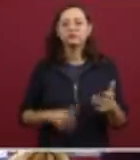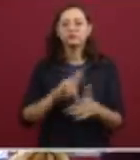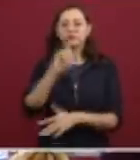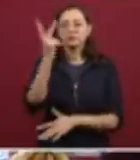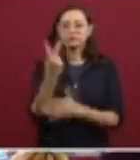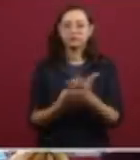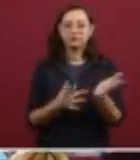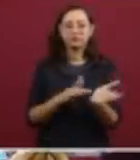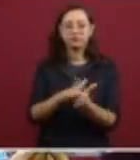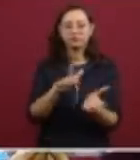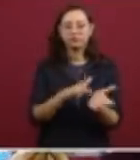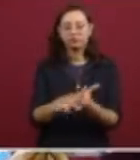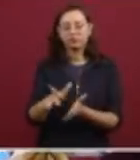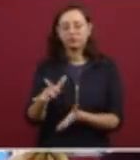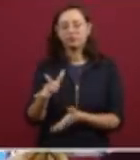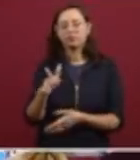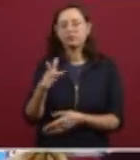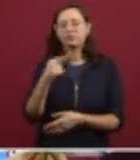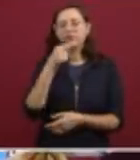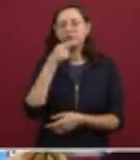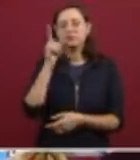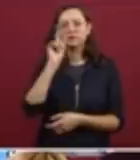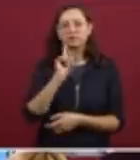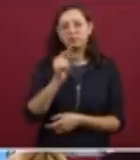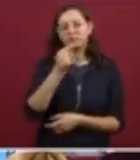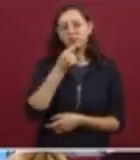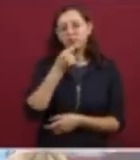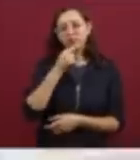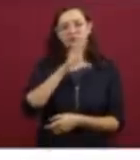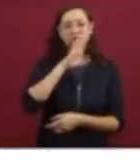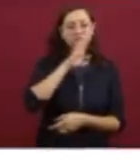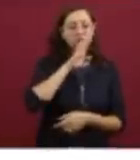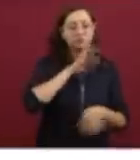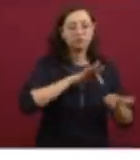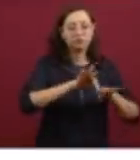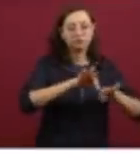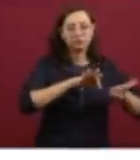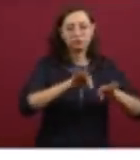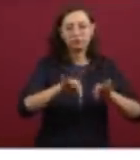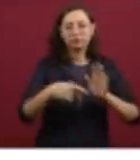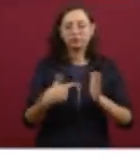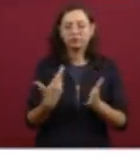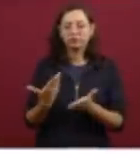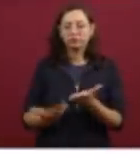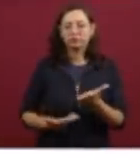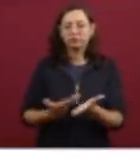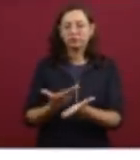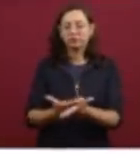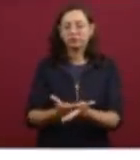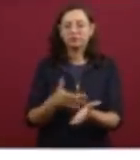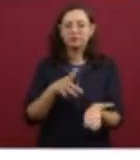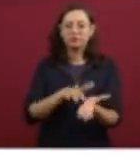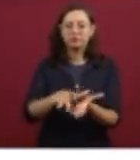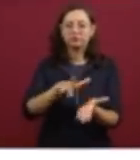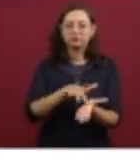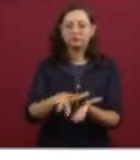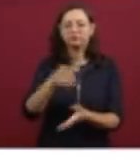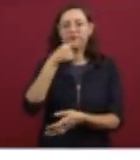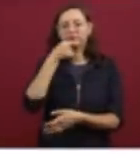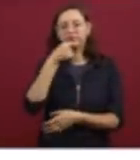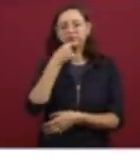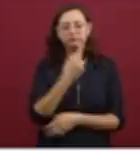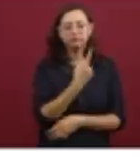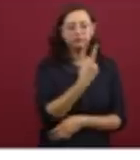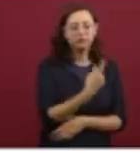de niñas y niños, hijos de madres trabajadoras, está planteado de la siguiente manera: es un apoyo de niños de